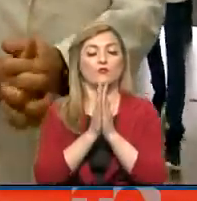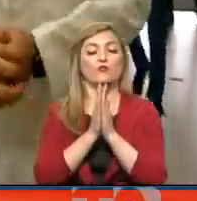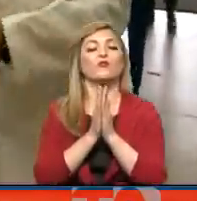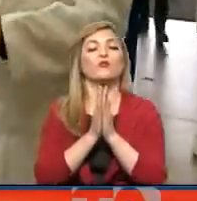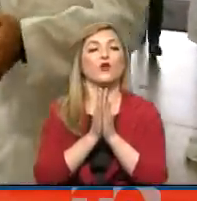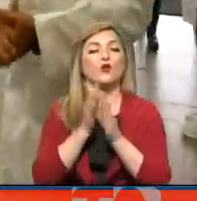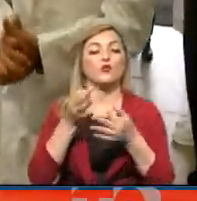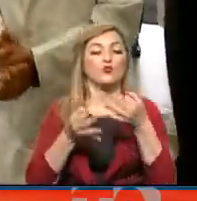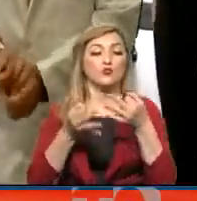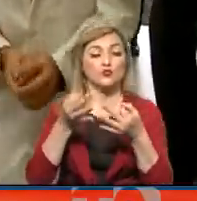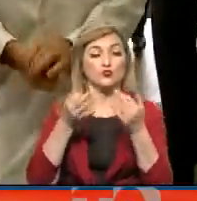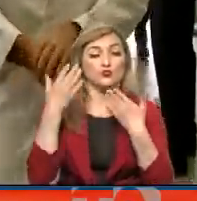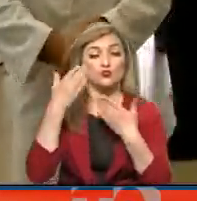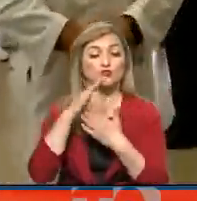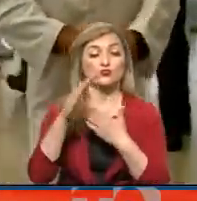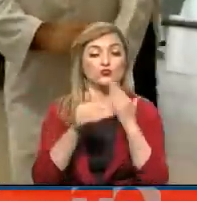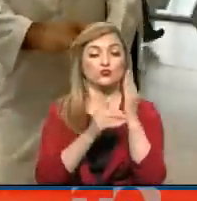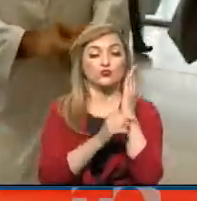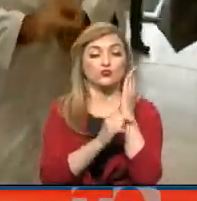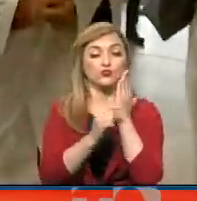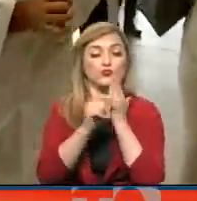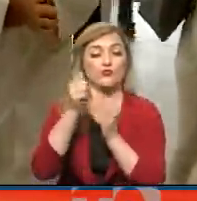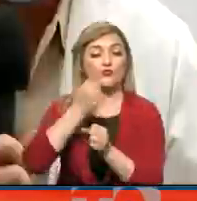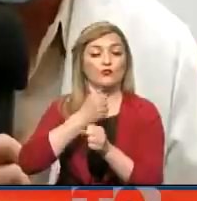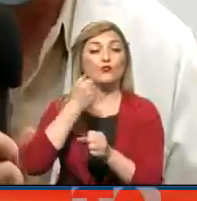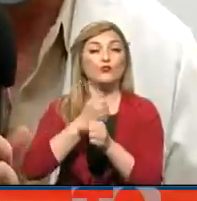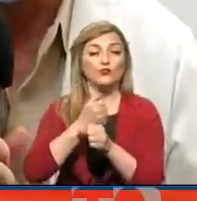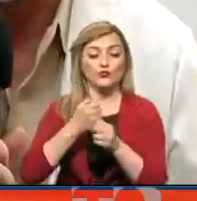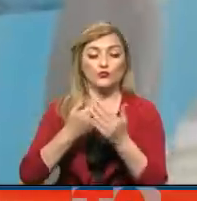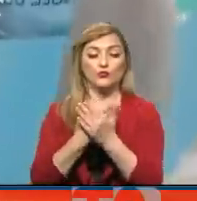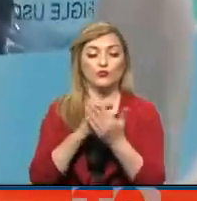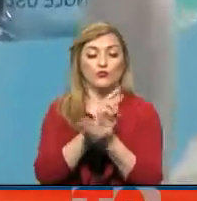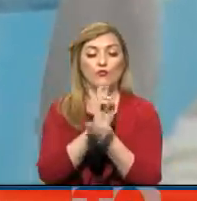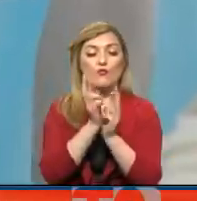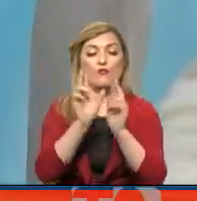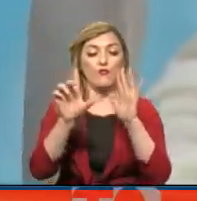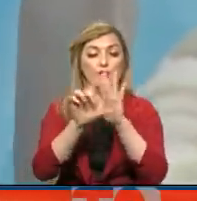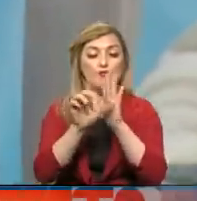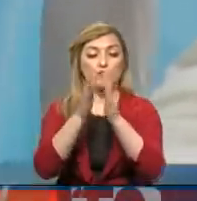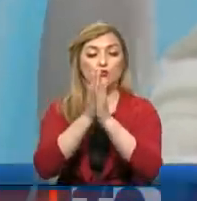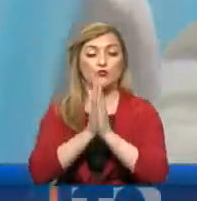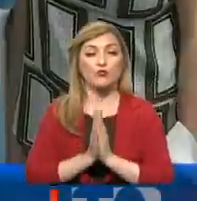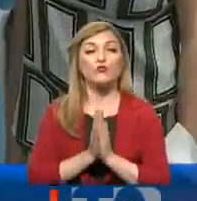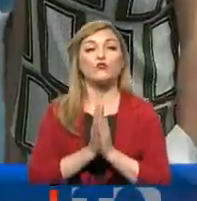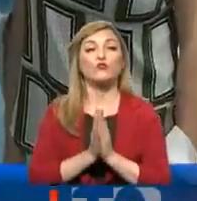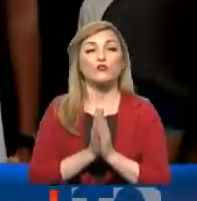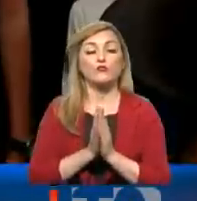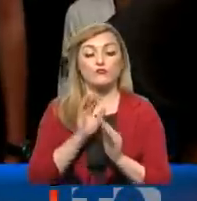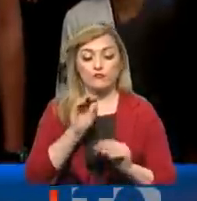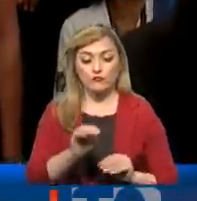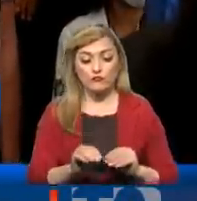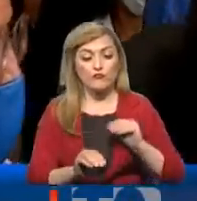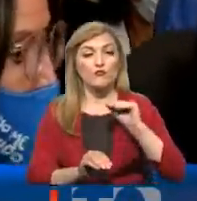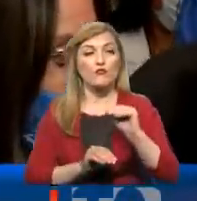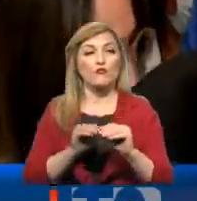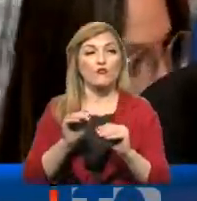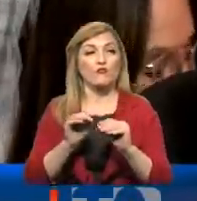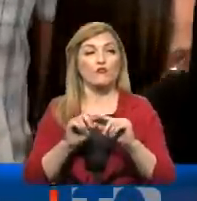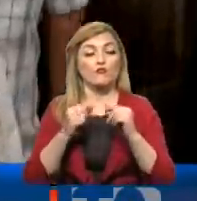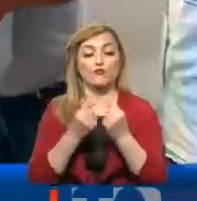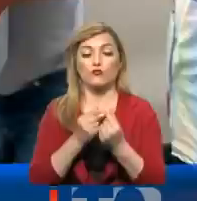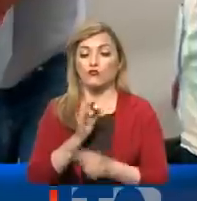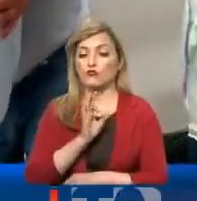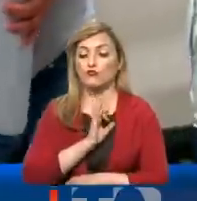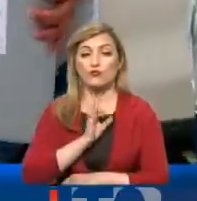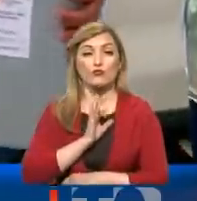el ministro de Trabajo. Según las nuevas reformas a la Ley de la Función Legislativa, estas solicitudes deben tener un informe de la Unidad Técnica